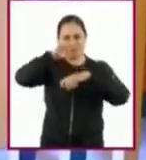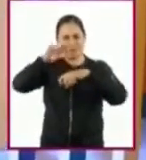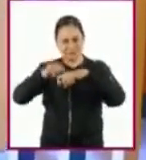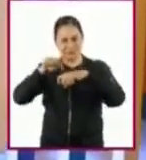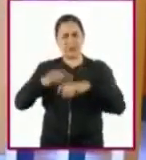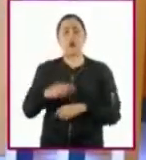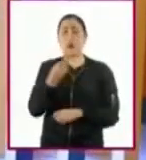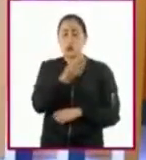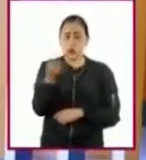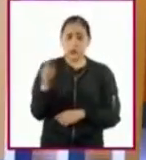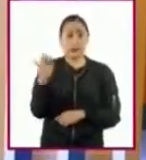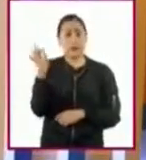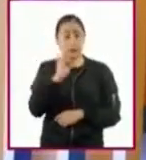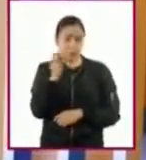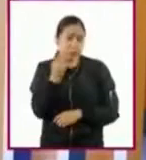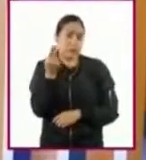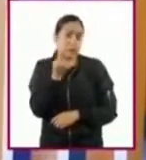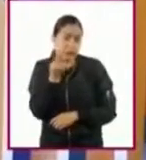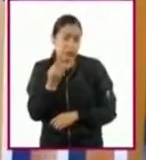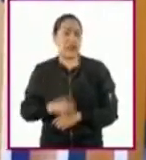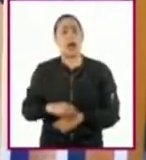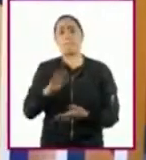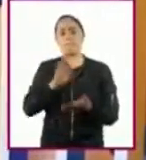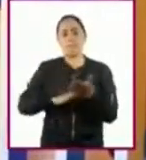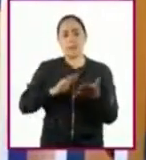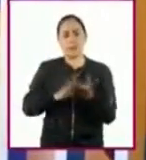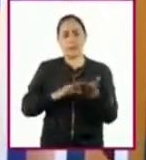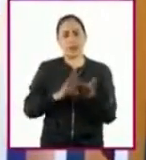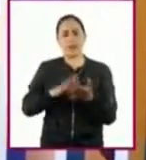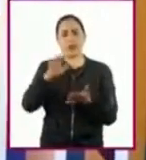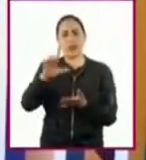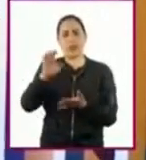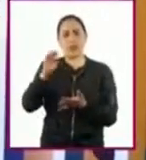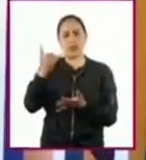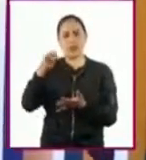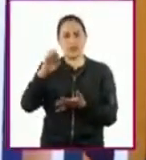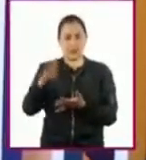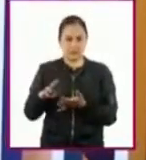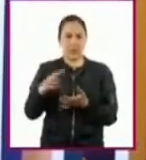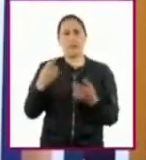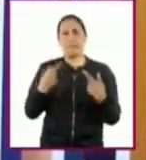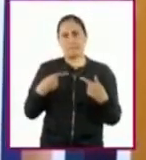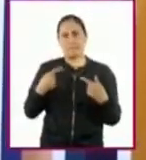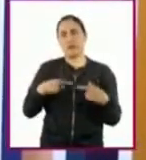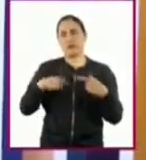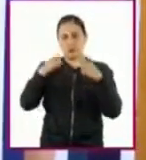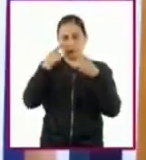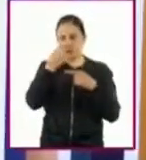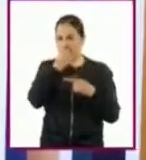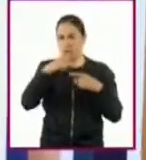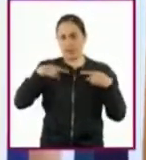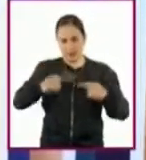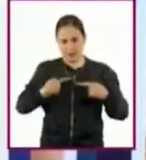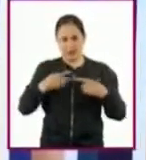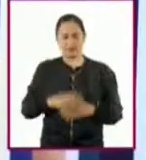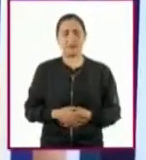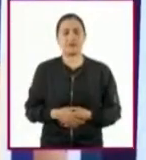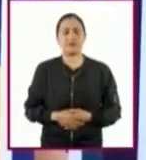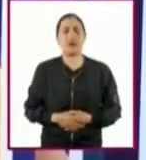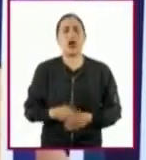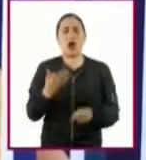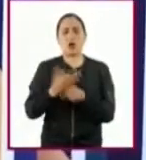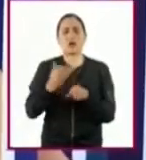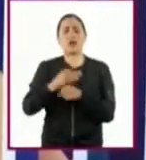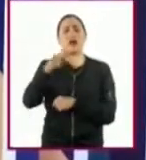necesitan, tengan también a la mano hojas layer, punzón y regleta. Para comenzar, juguemos al telegrama.